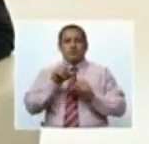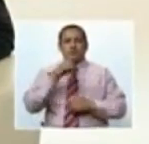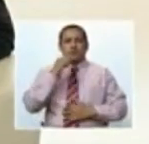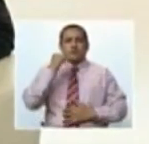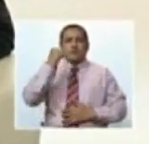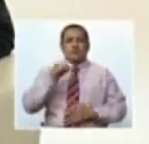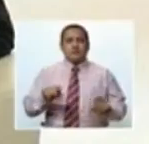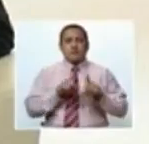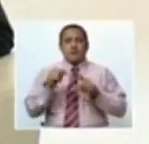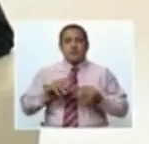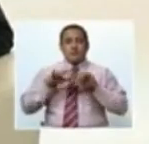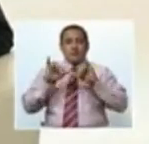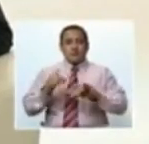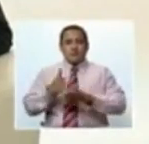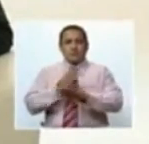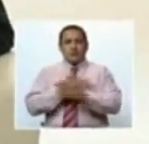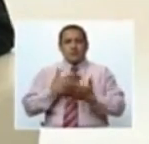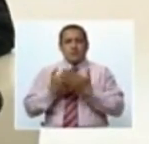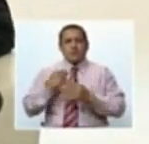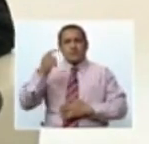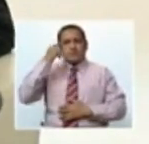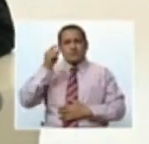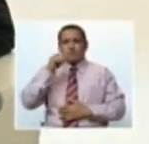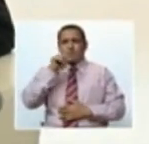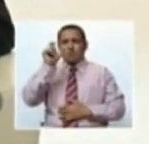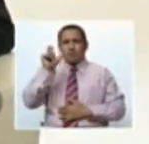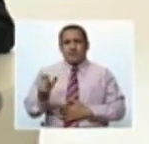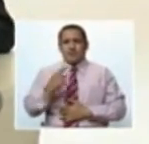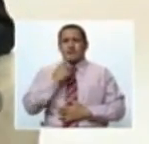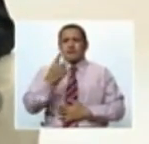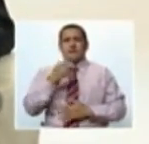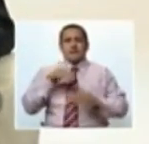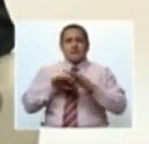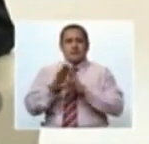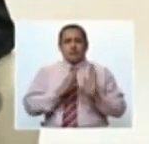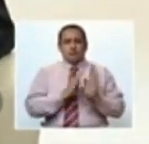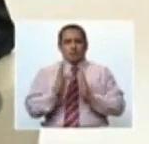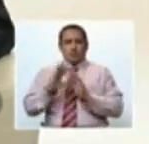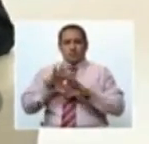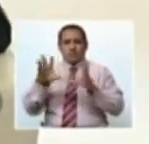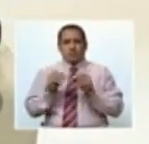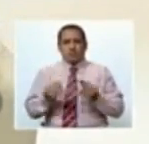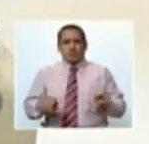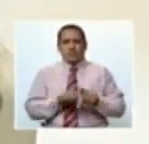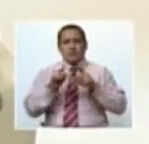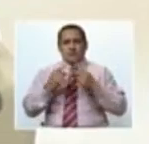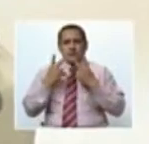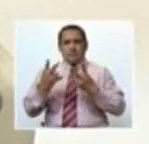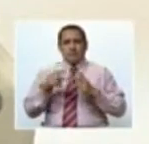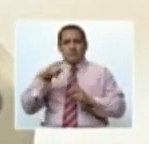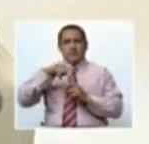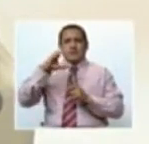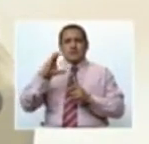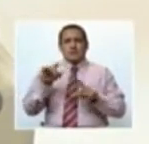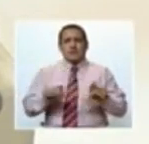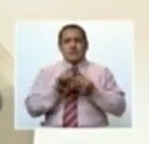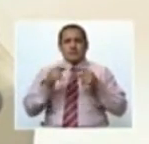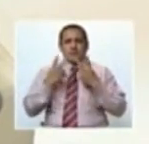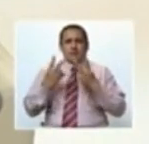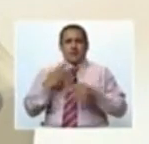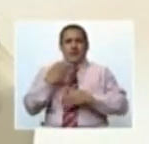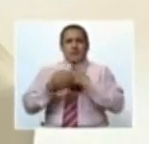Seguimos con Tus Derechos y nos habíamos quedado con la reflexión del autor Alvites de que estamos en un tema de derecho de familia en el que el tribunal, y en esto sí es